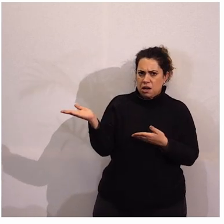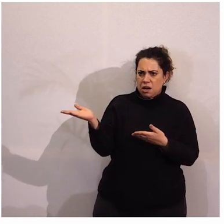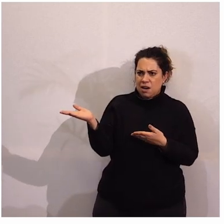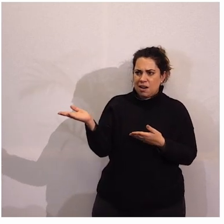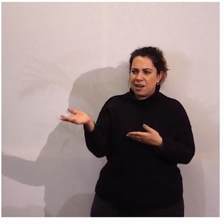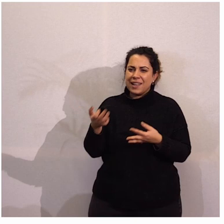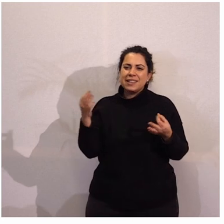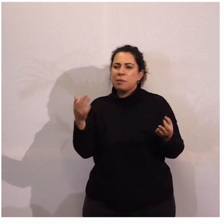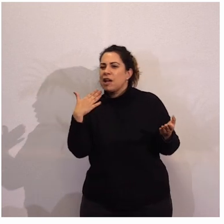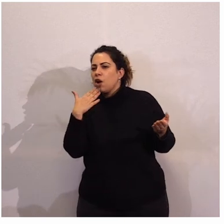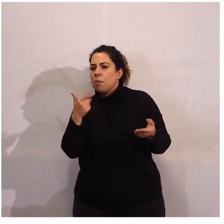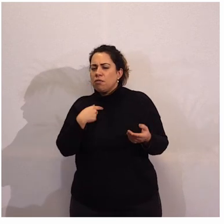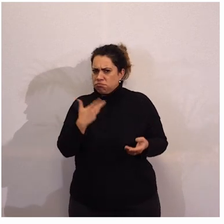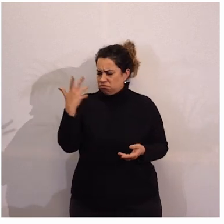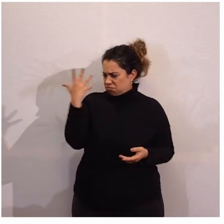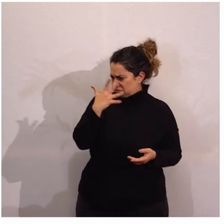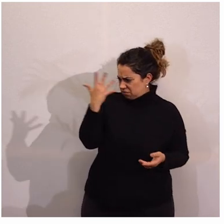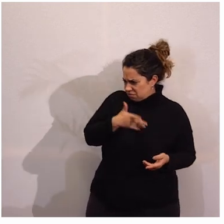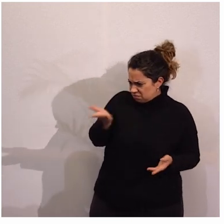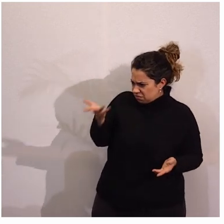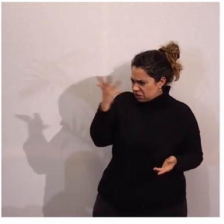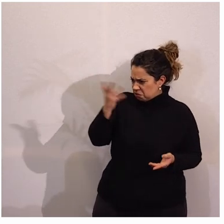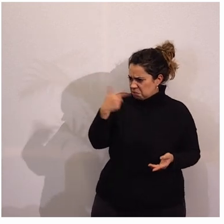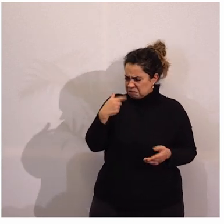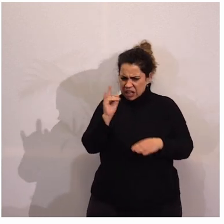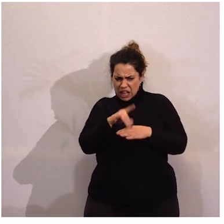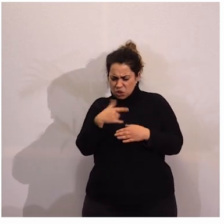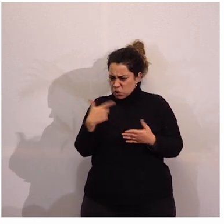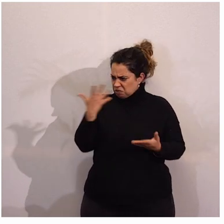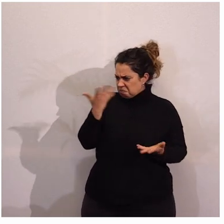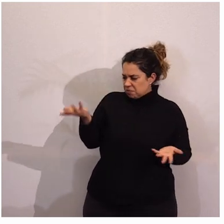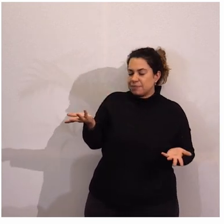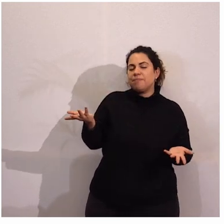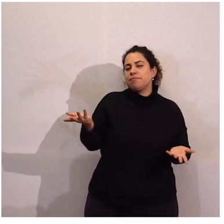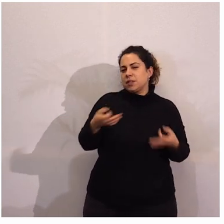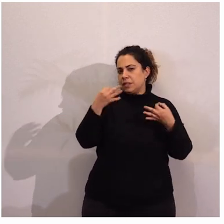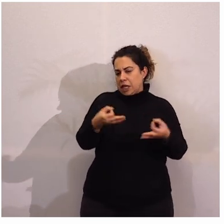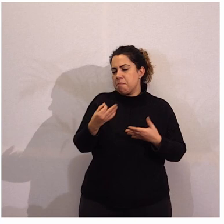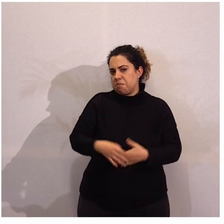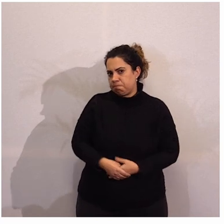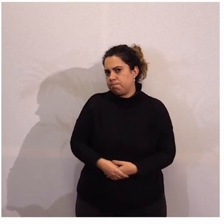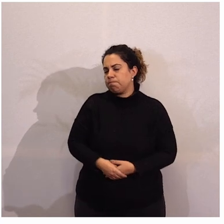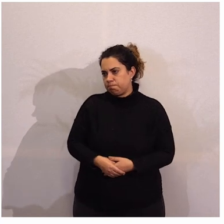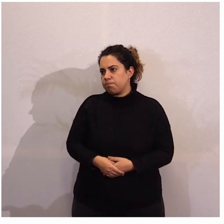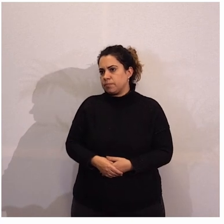como la continua sospecha de que estamos engañando, ¿no? De... Sí.